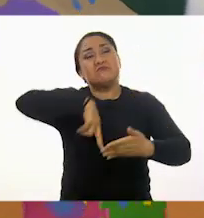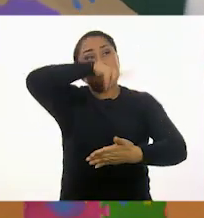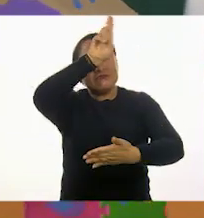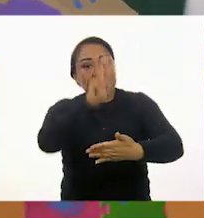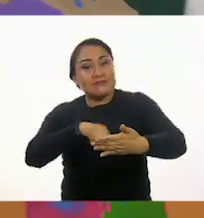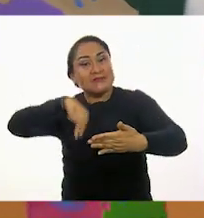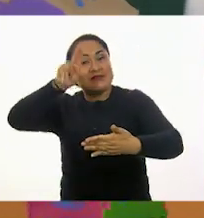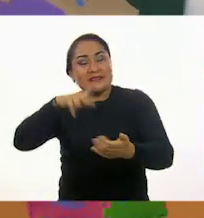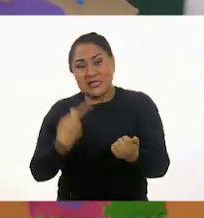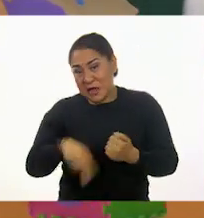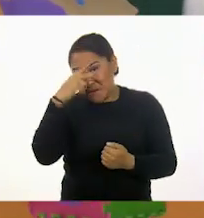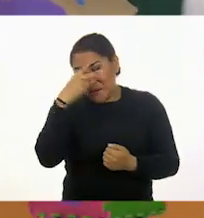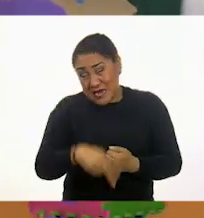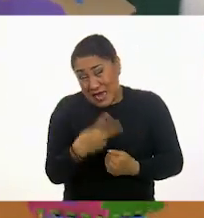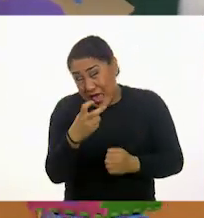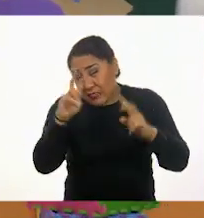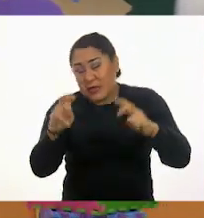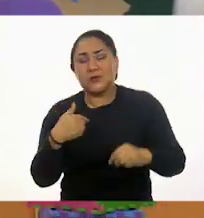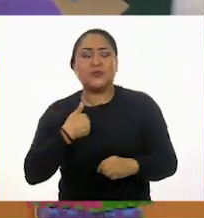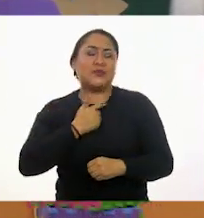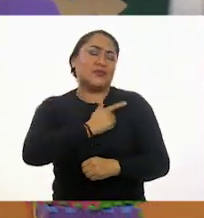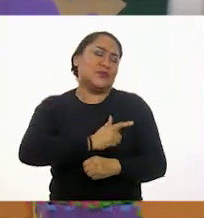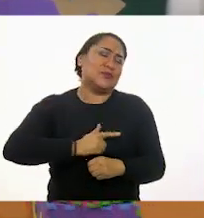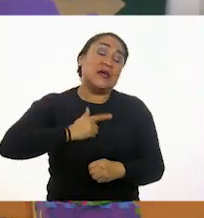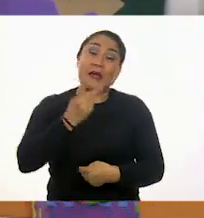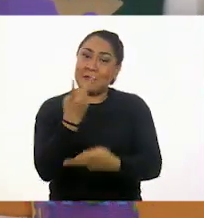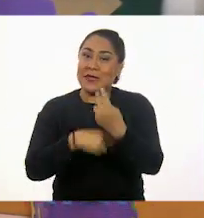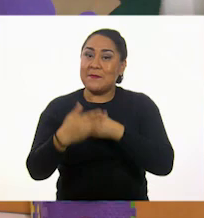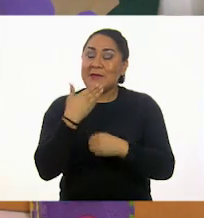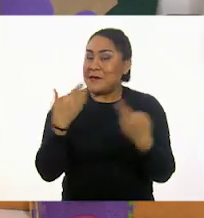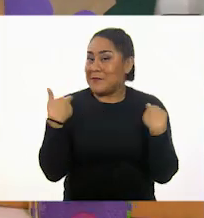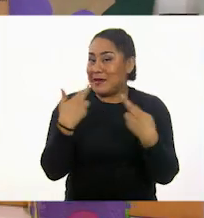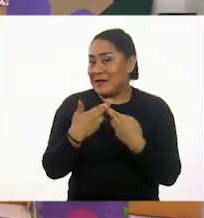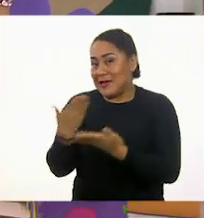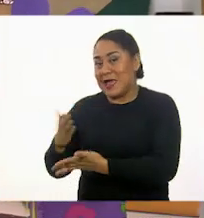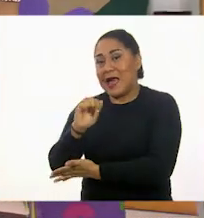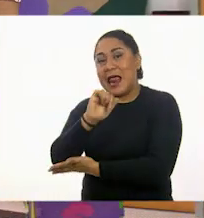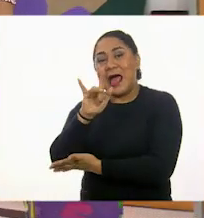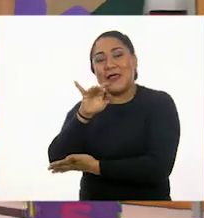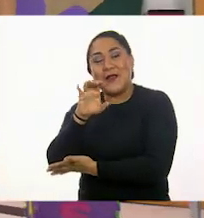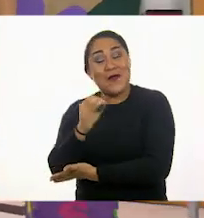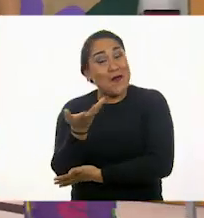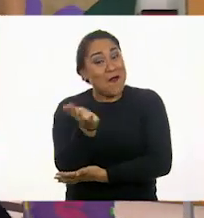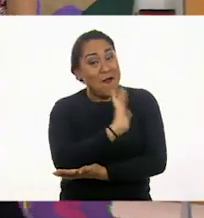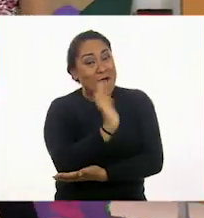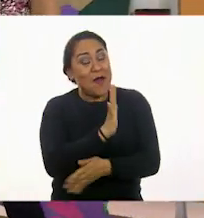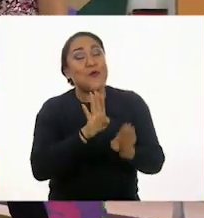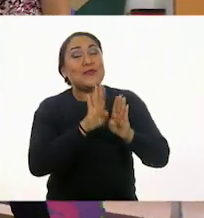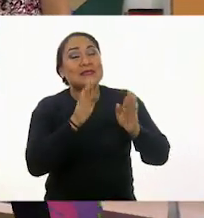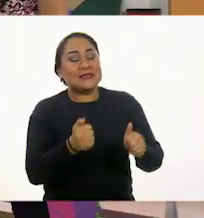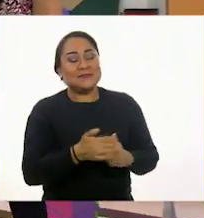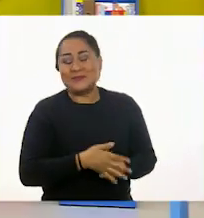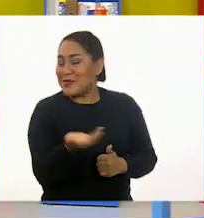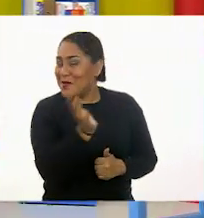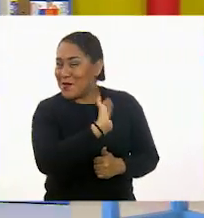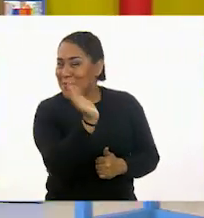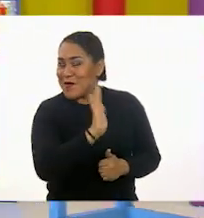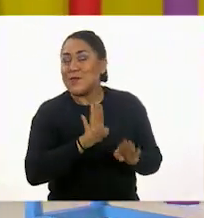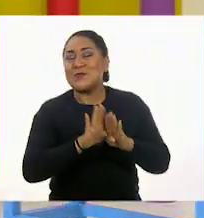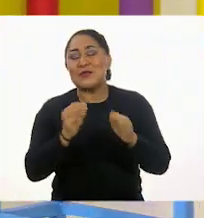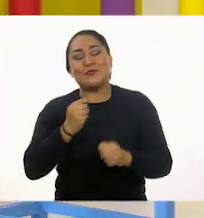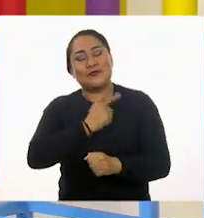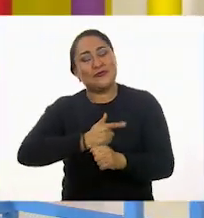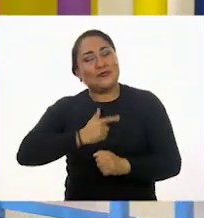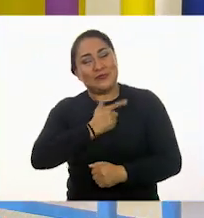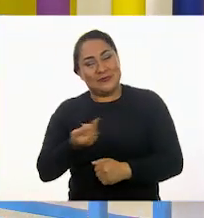Es un tema que me fascina. Vamos a darle la bienvenida al maestro Alejandro. Hola, maestro Alejandro, ¿cómo estás? Hola, ¿qué tal, Pilar? Bien, un